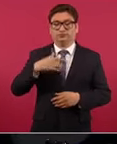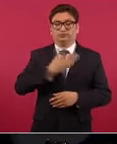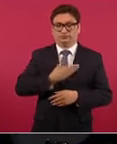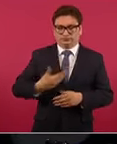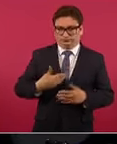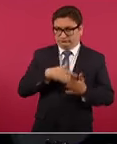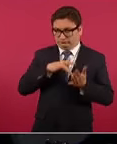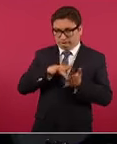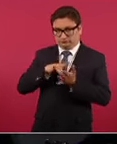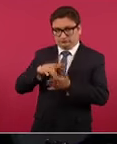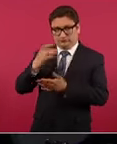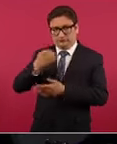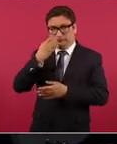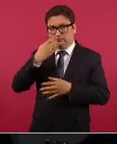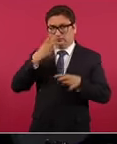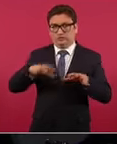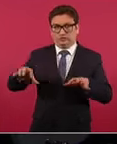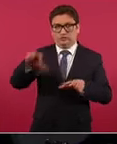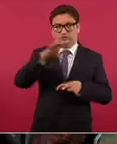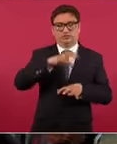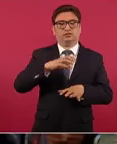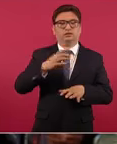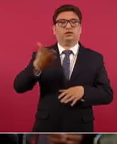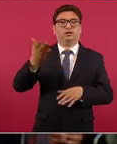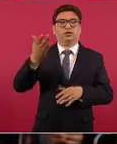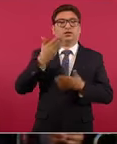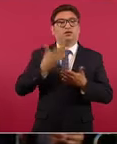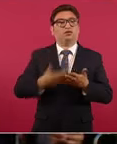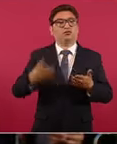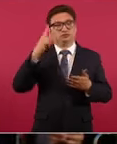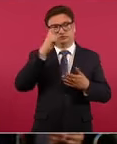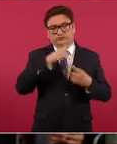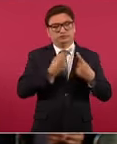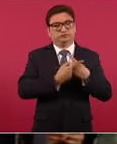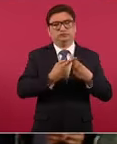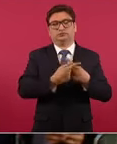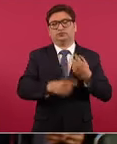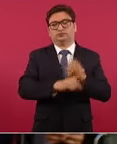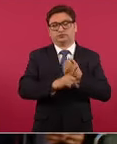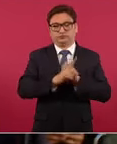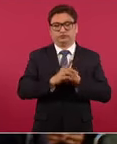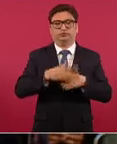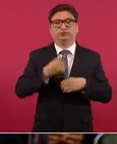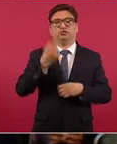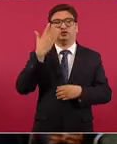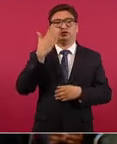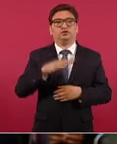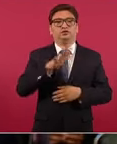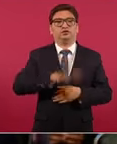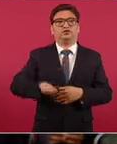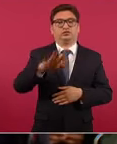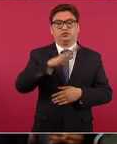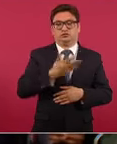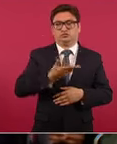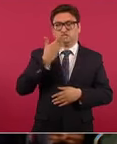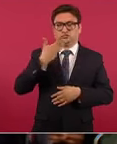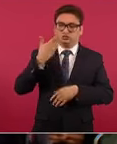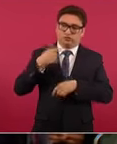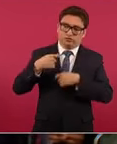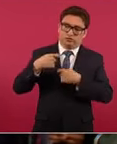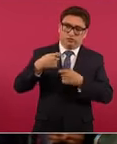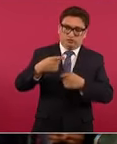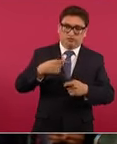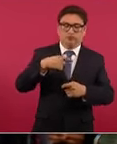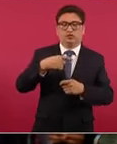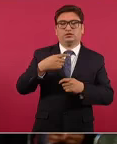estas escuelas fue siempre ya contracorriente porque el modelo chocaba ya sobre todo con el modelo neoliberal pues de